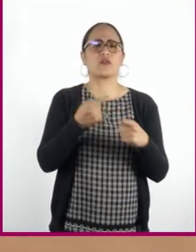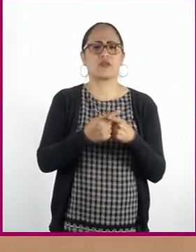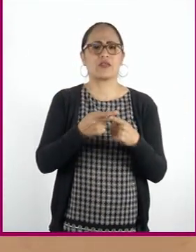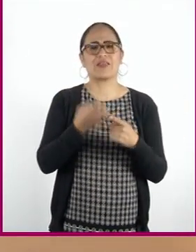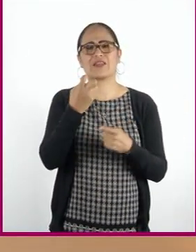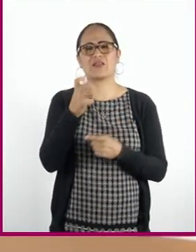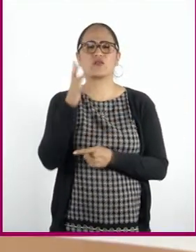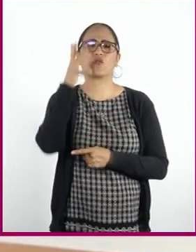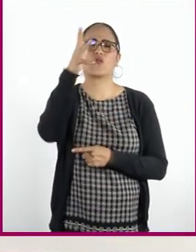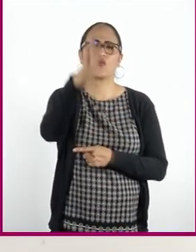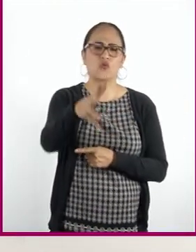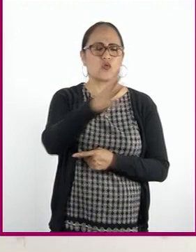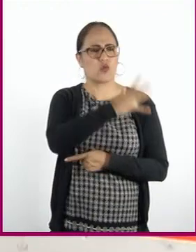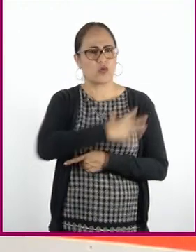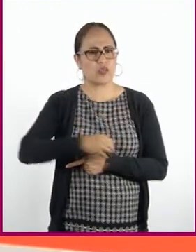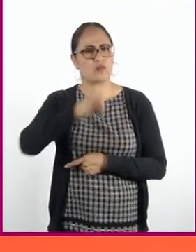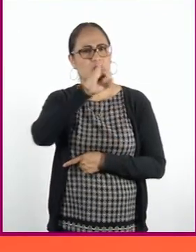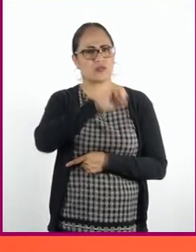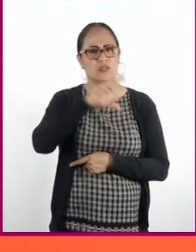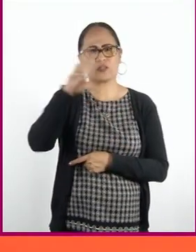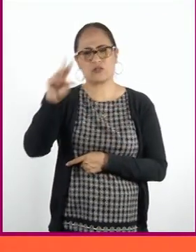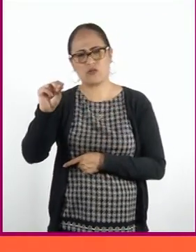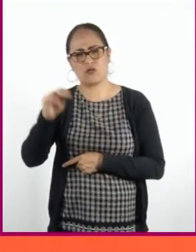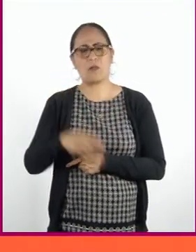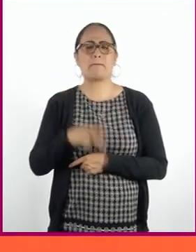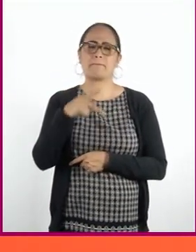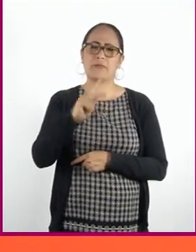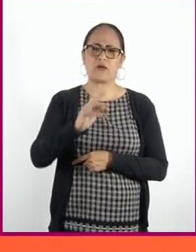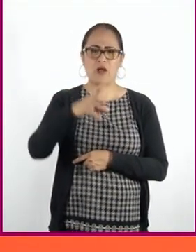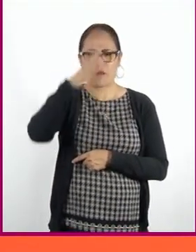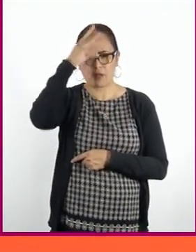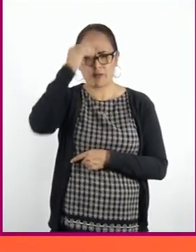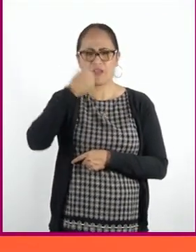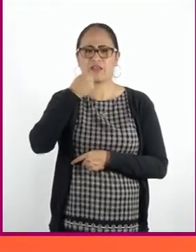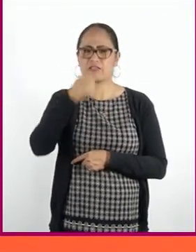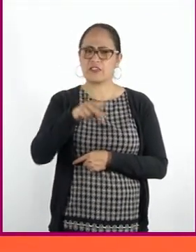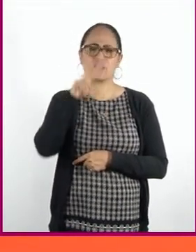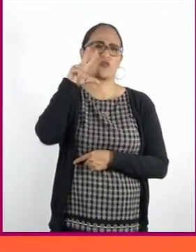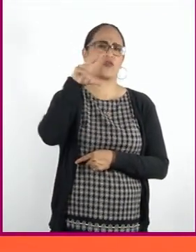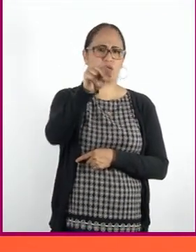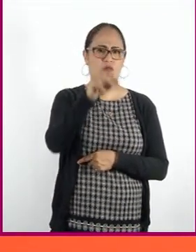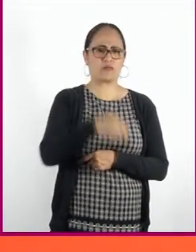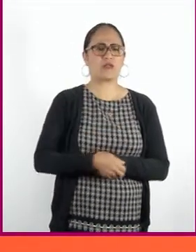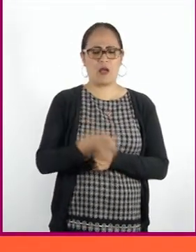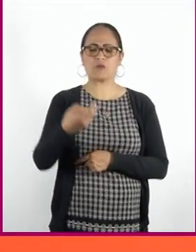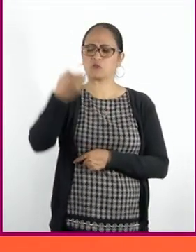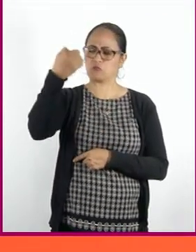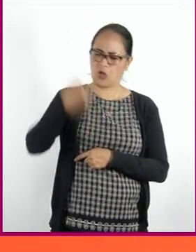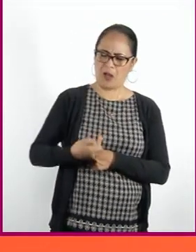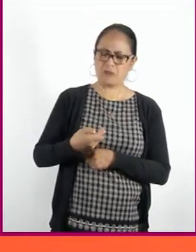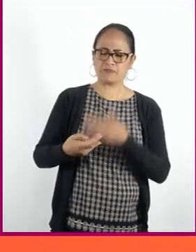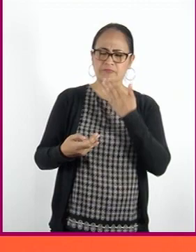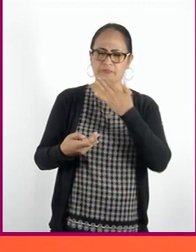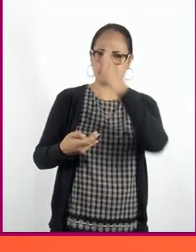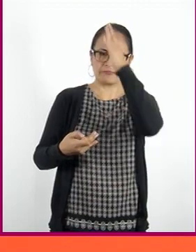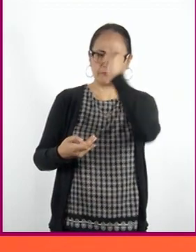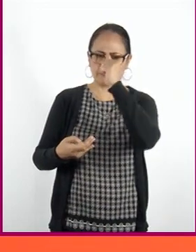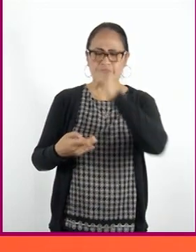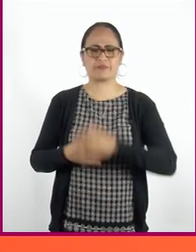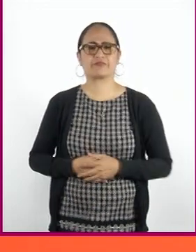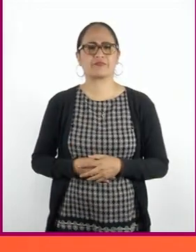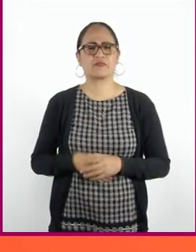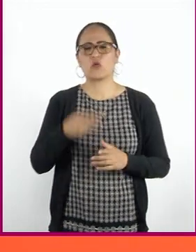de tener hijos o no, pero sobre todo aprender a decir no y aceptarlo cuando sea necesario. Así